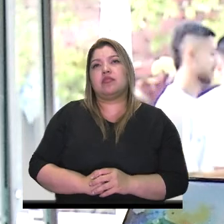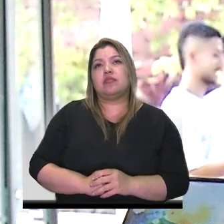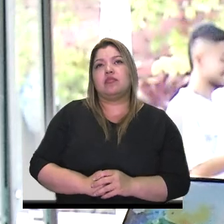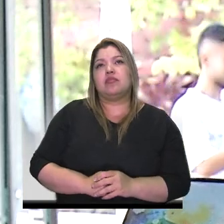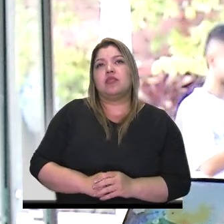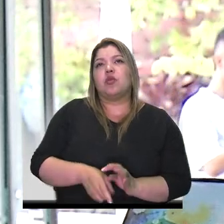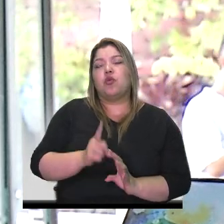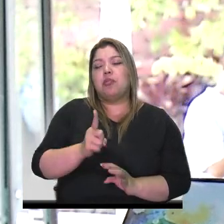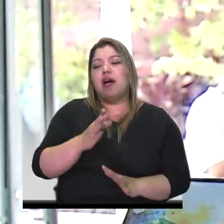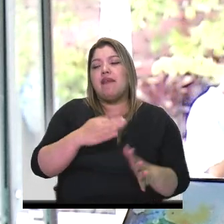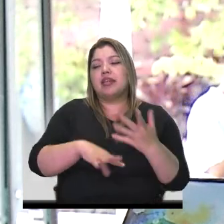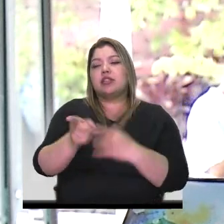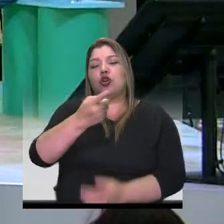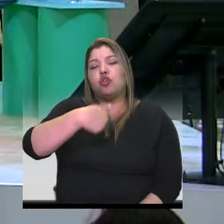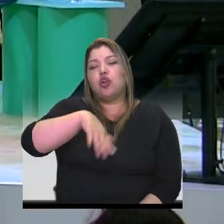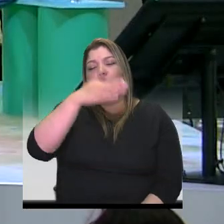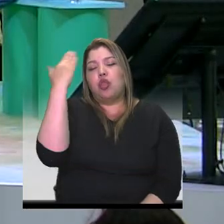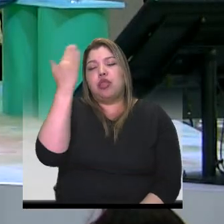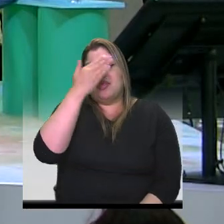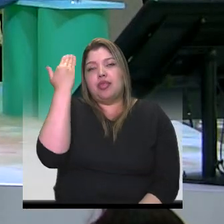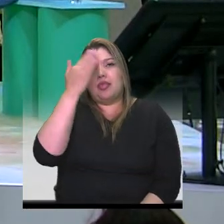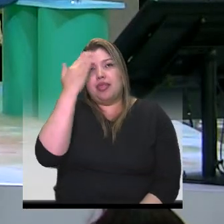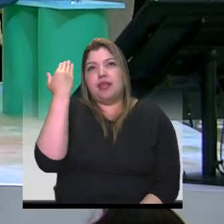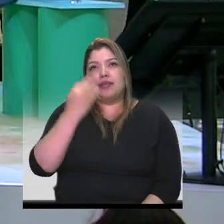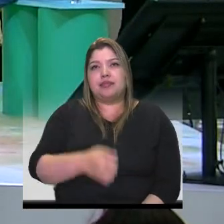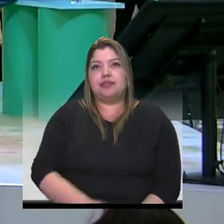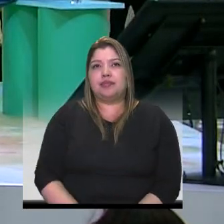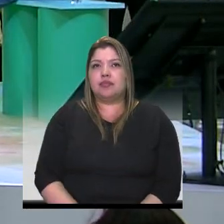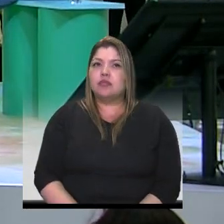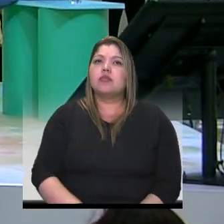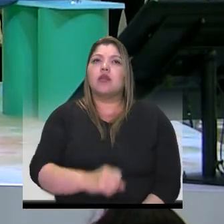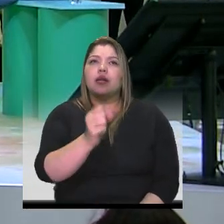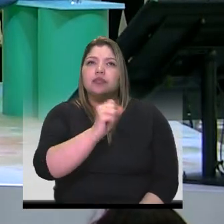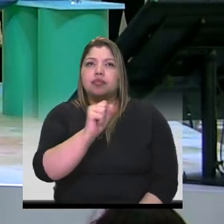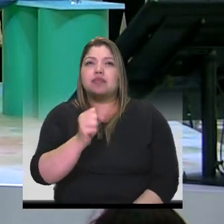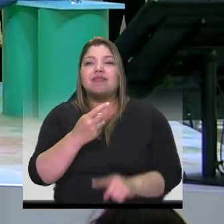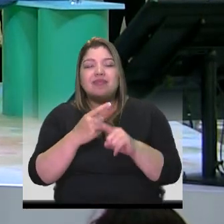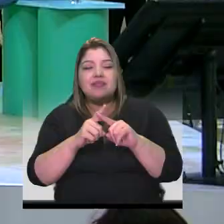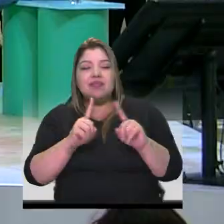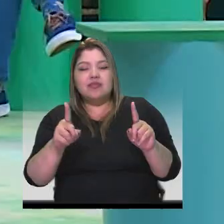recordamos. Pero yo creo que parte de acercarnos también